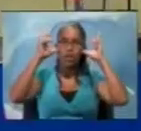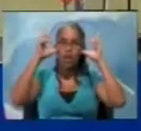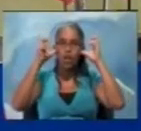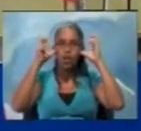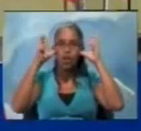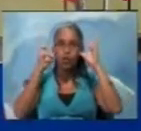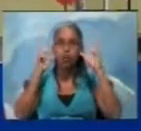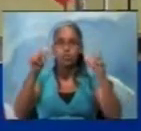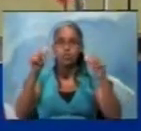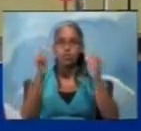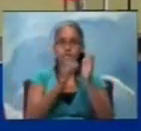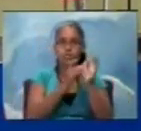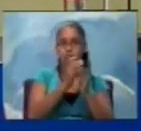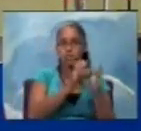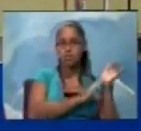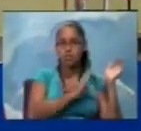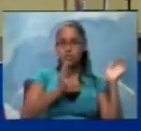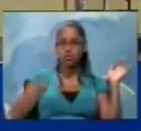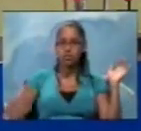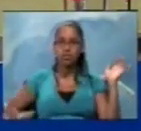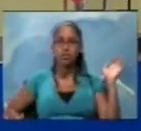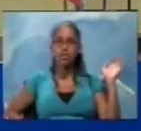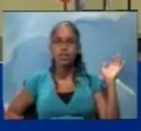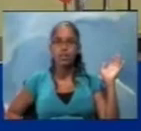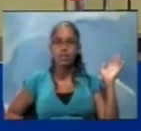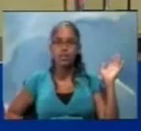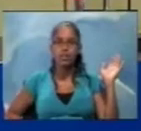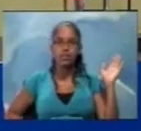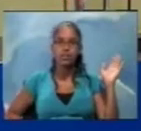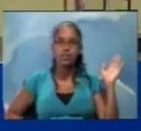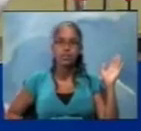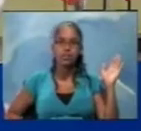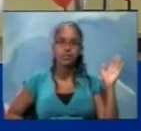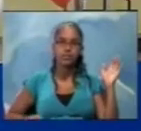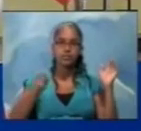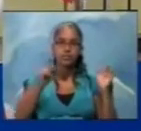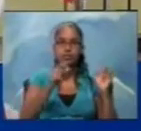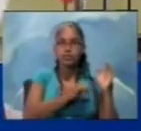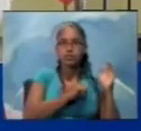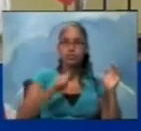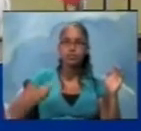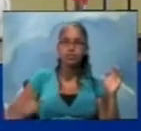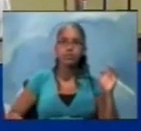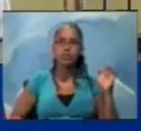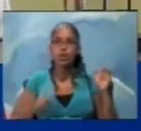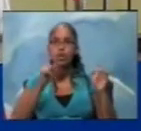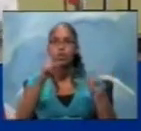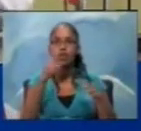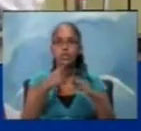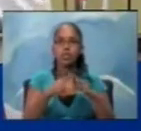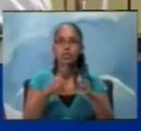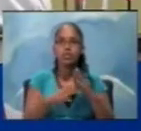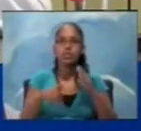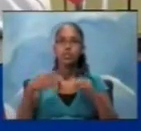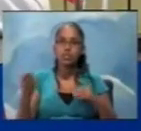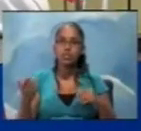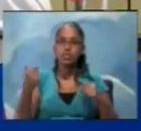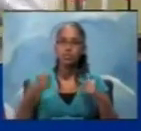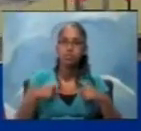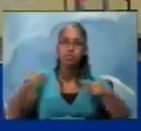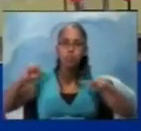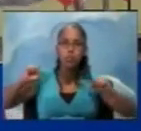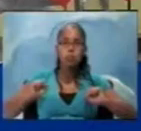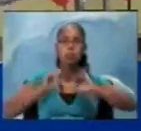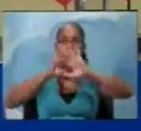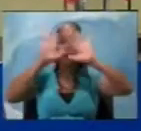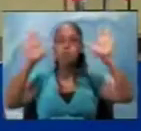estaba suspenso oyendo al Señor. Una de las cosas que yo me maravillo